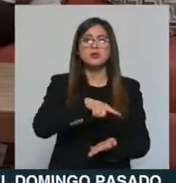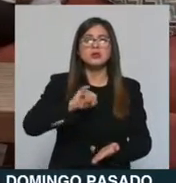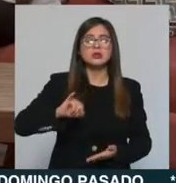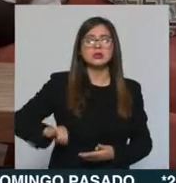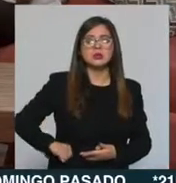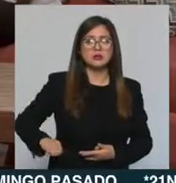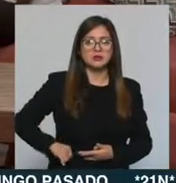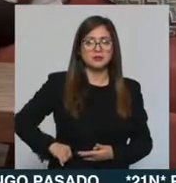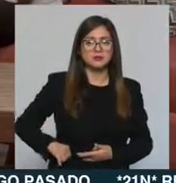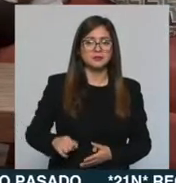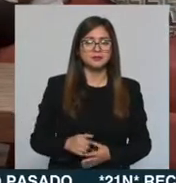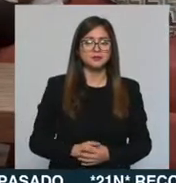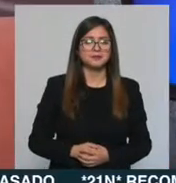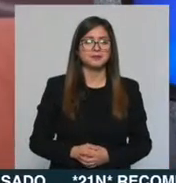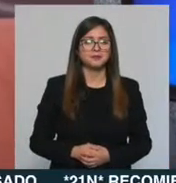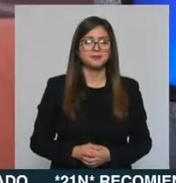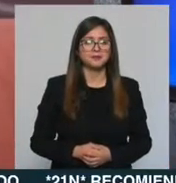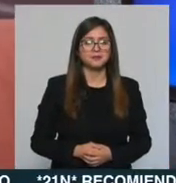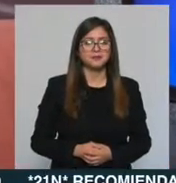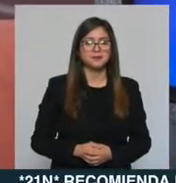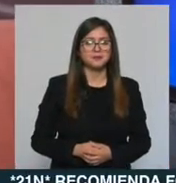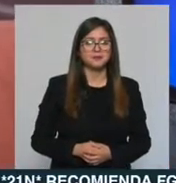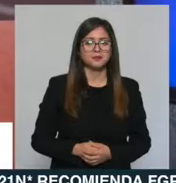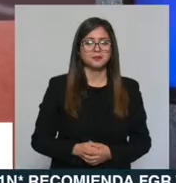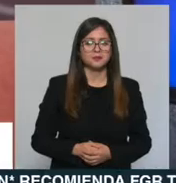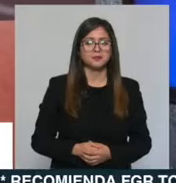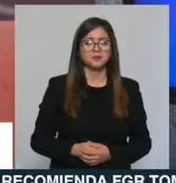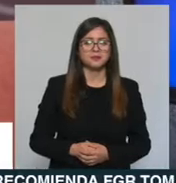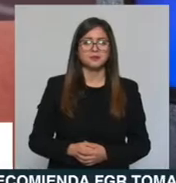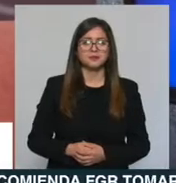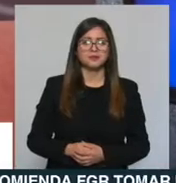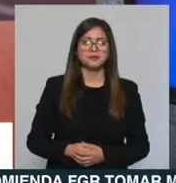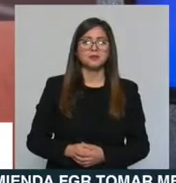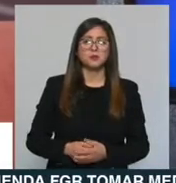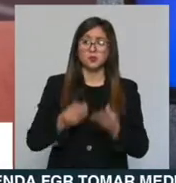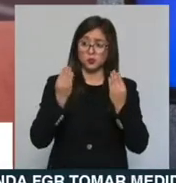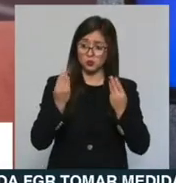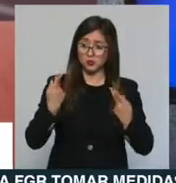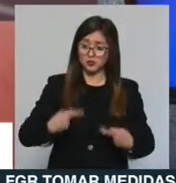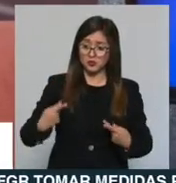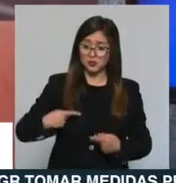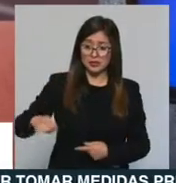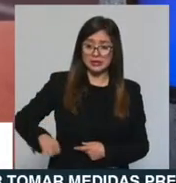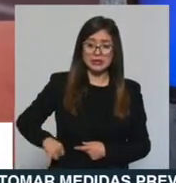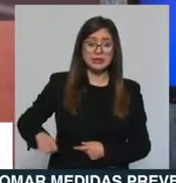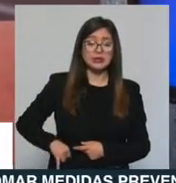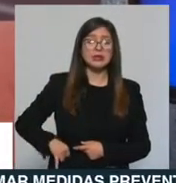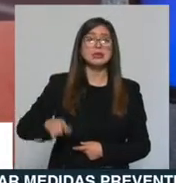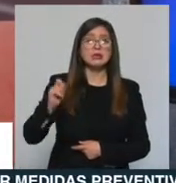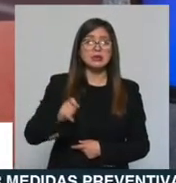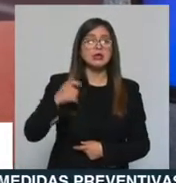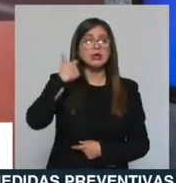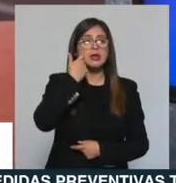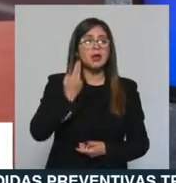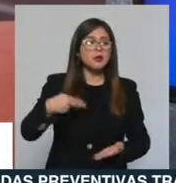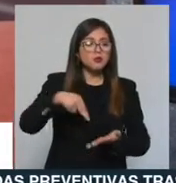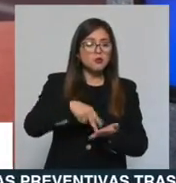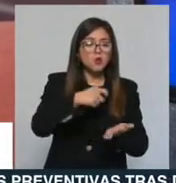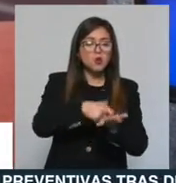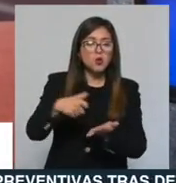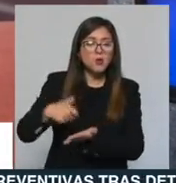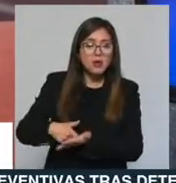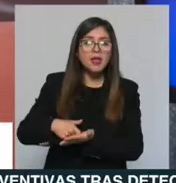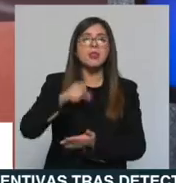que hay una muy buena respuesta tanto de público, de gente que se acerca a consumir este tipo de productos y